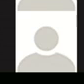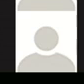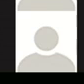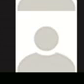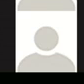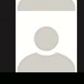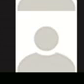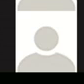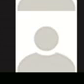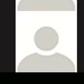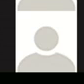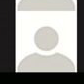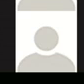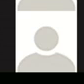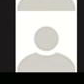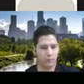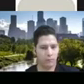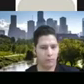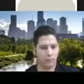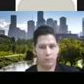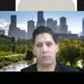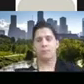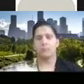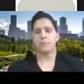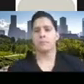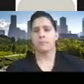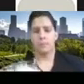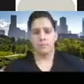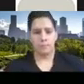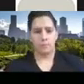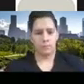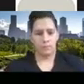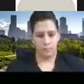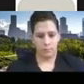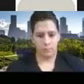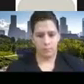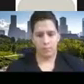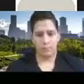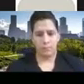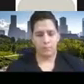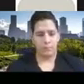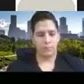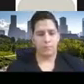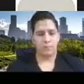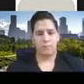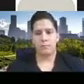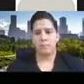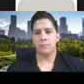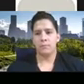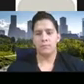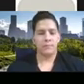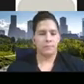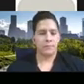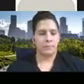nuestro querido amigo y colega y experto en Houston, que es Miguel Ángel Miranda, nos va a hablar sobre Houston. Yo